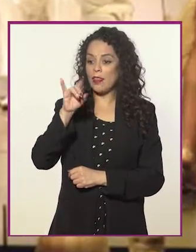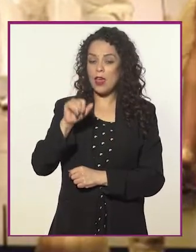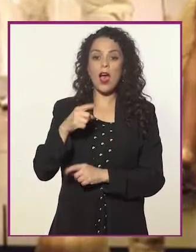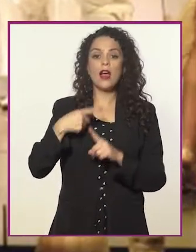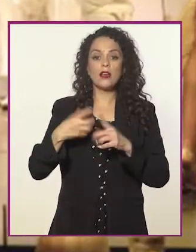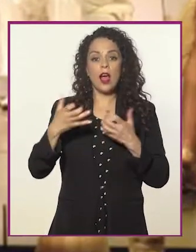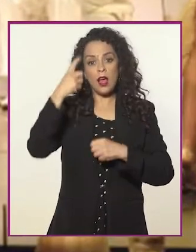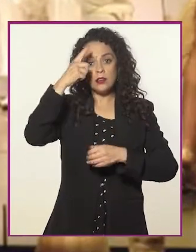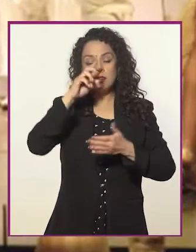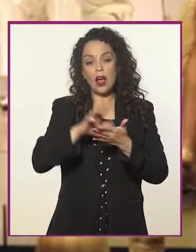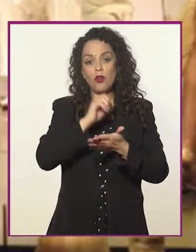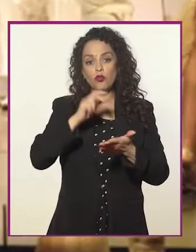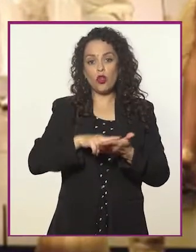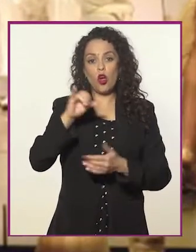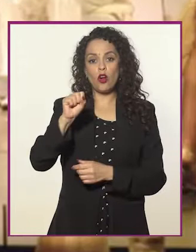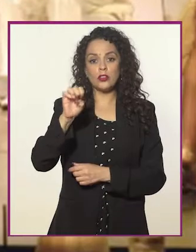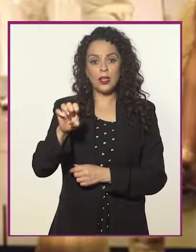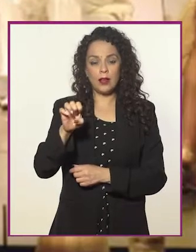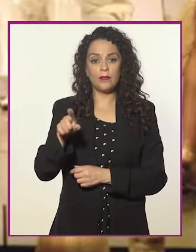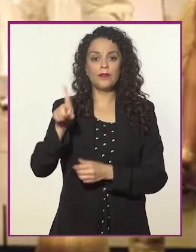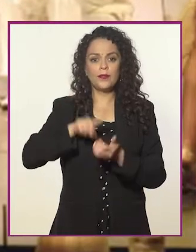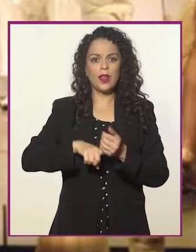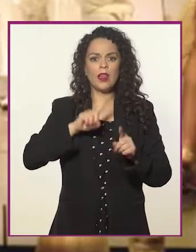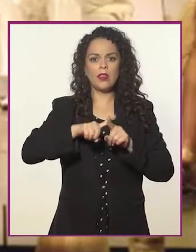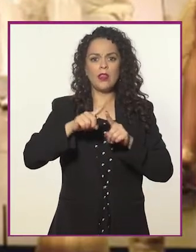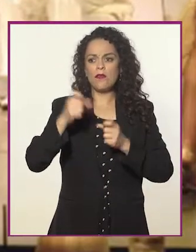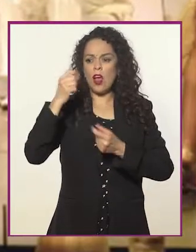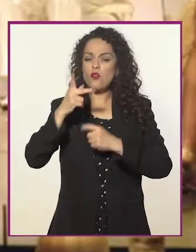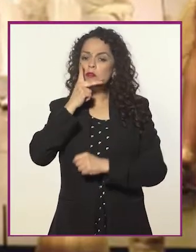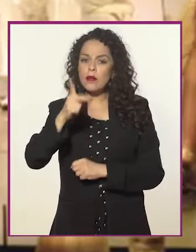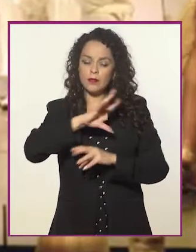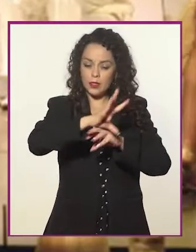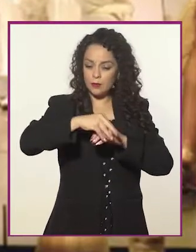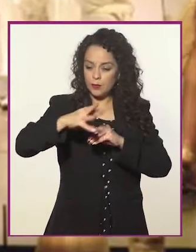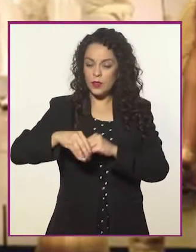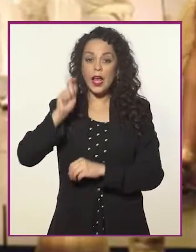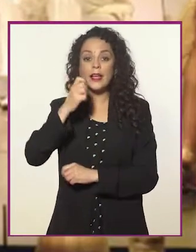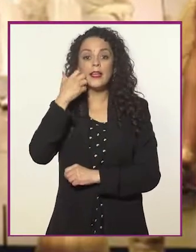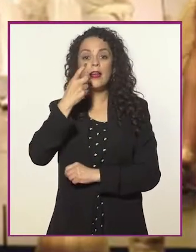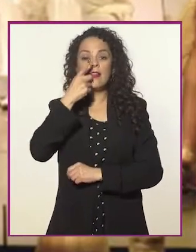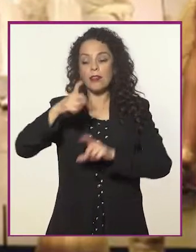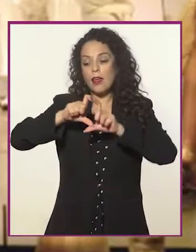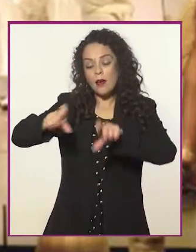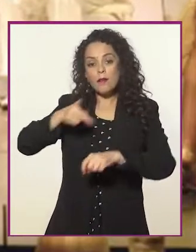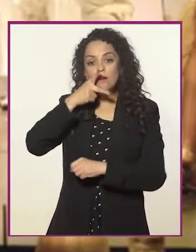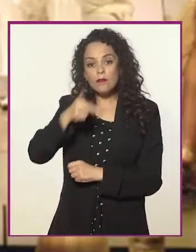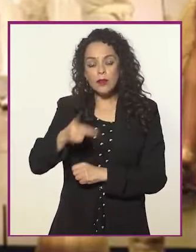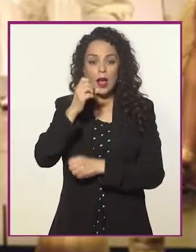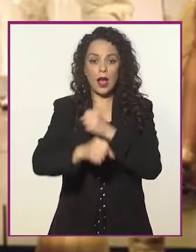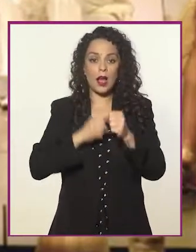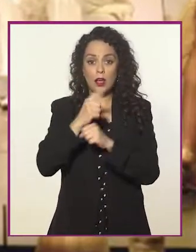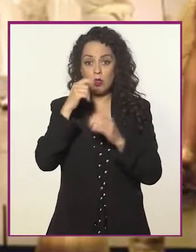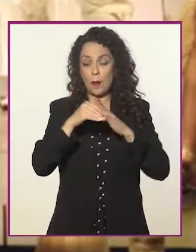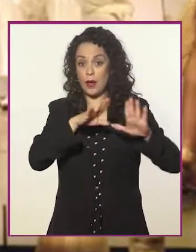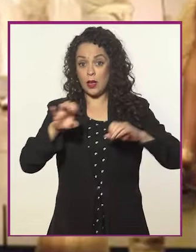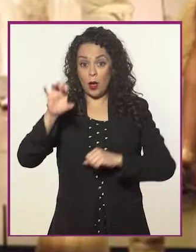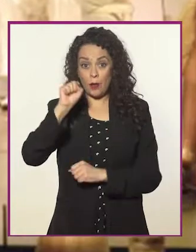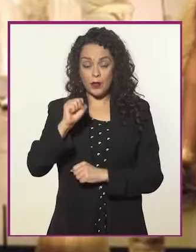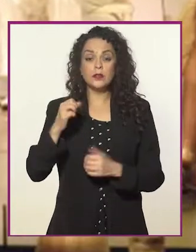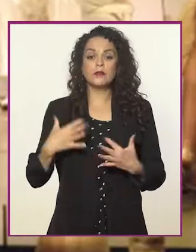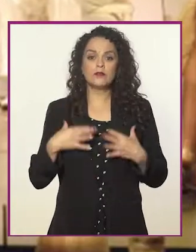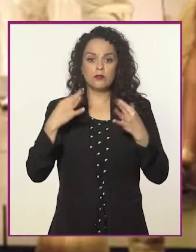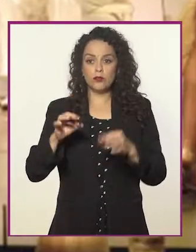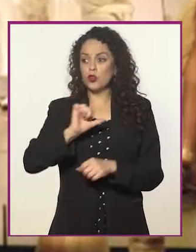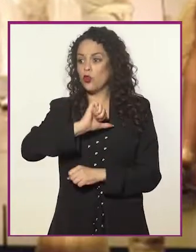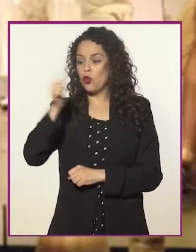José Gobello, en donde hacía una recopilación de algunas de sus palabras y su significado. Y ya en 1960 funda